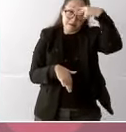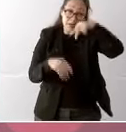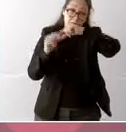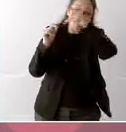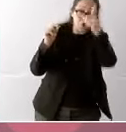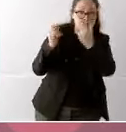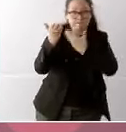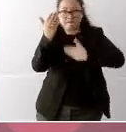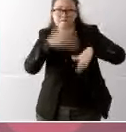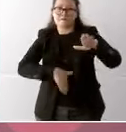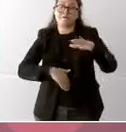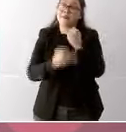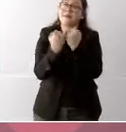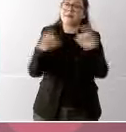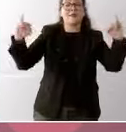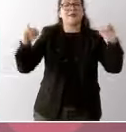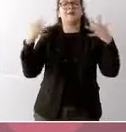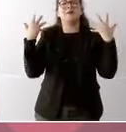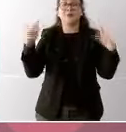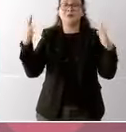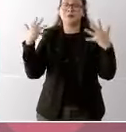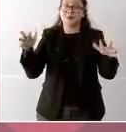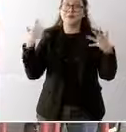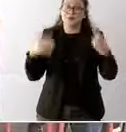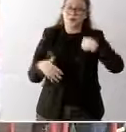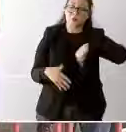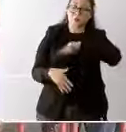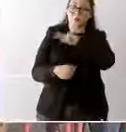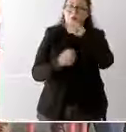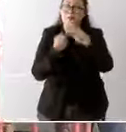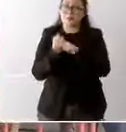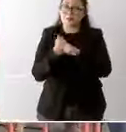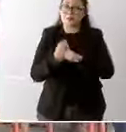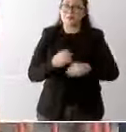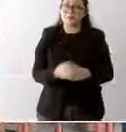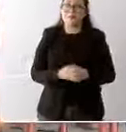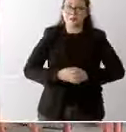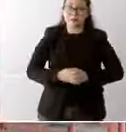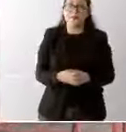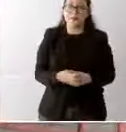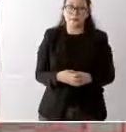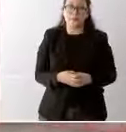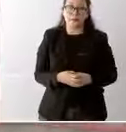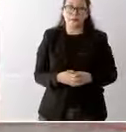el desarrollo independiente de nuestro país.